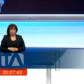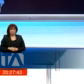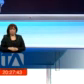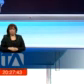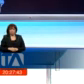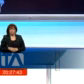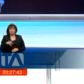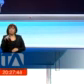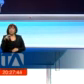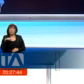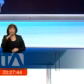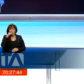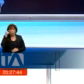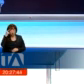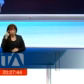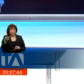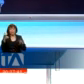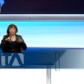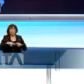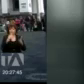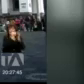mismo expresidente Correa conforman la lista.